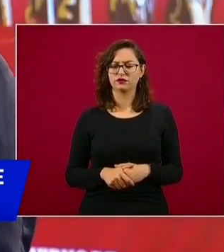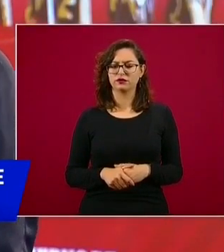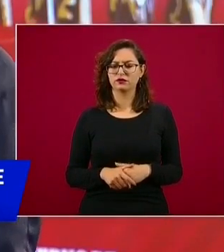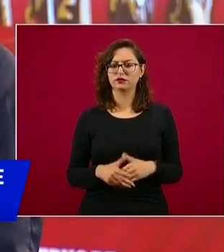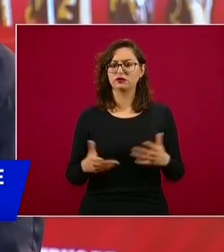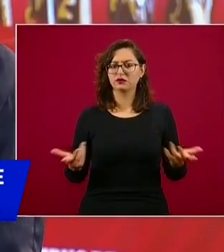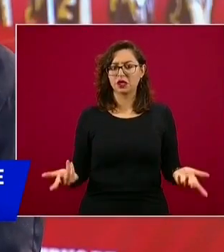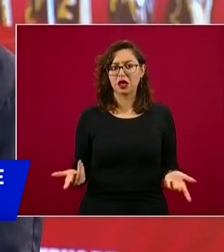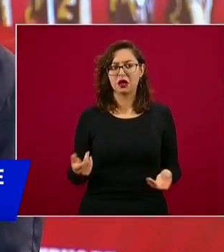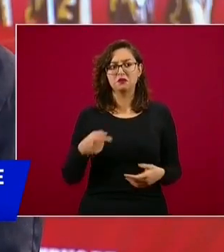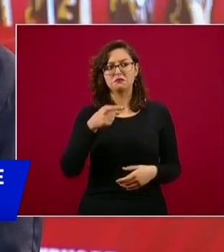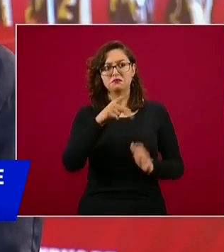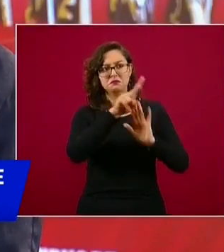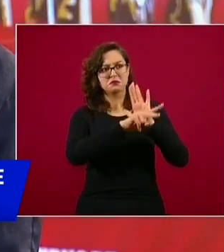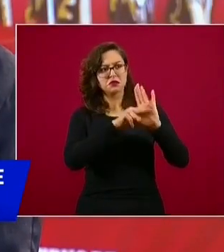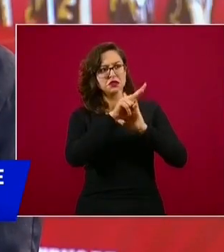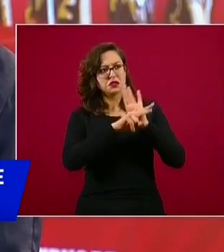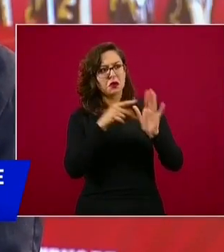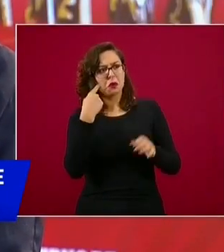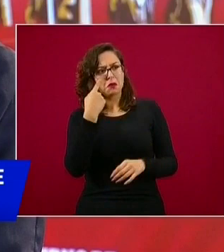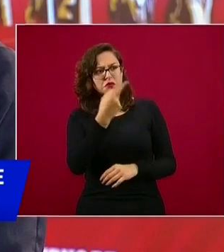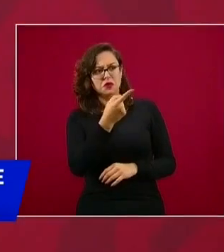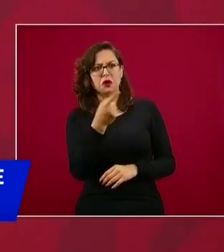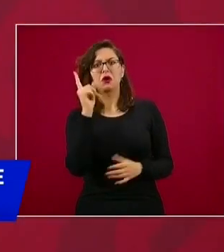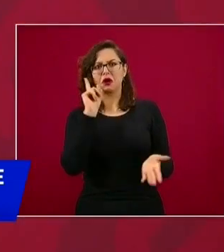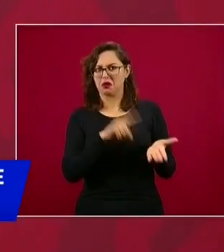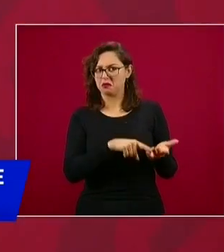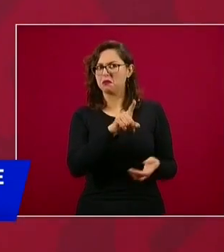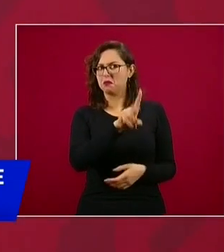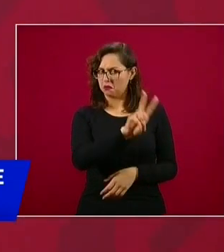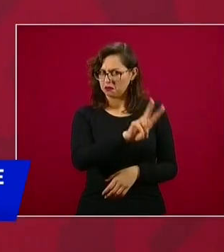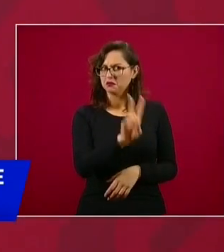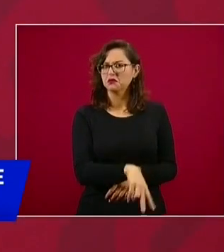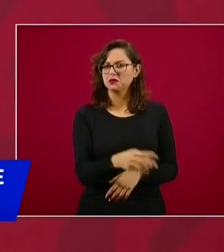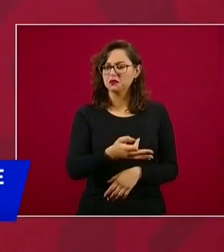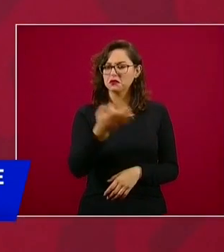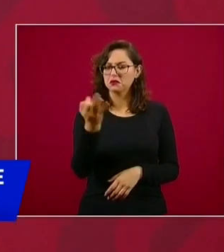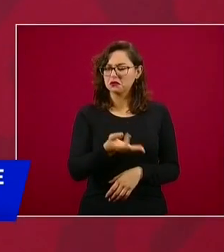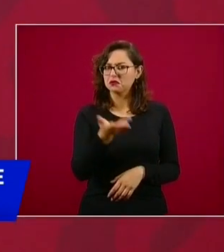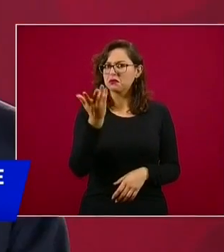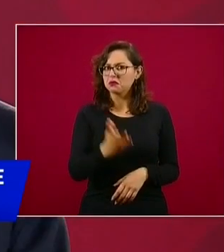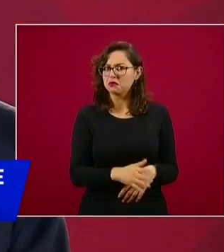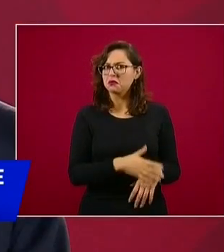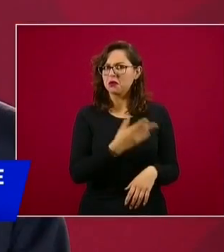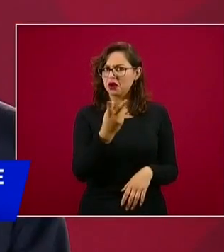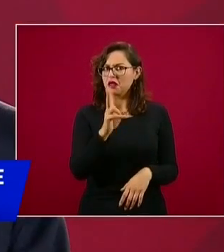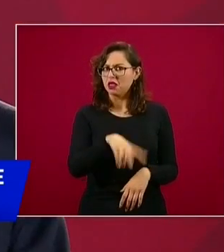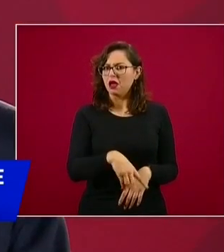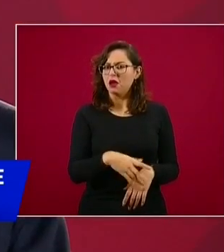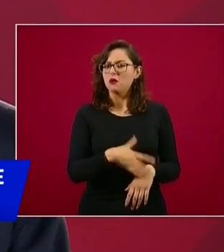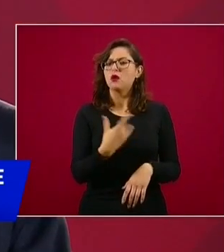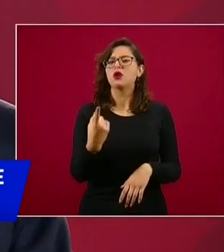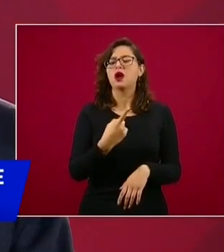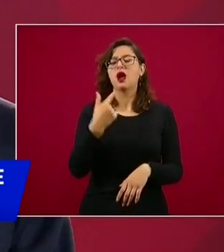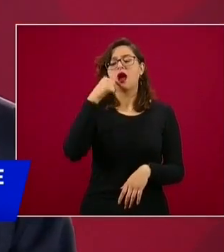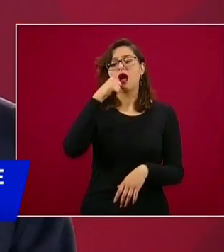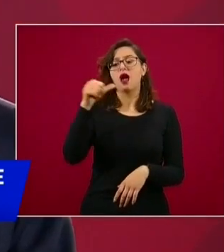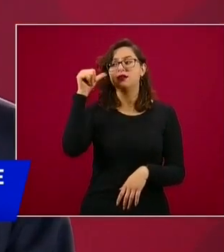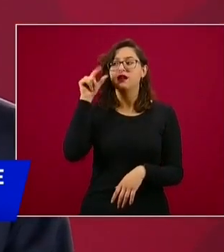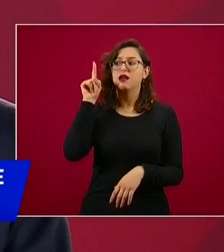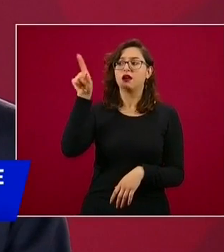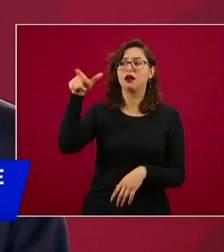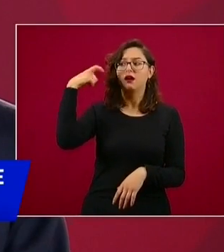cierto lo del video, porque él tomó la decisión de